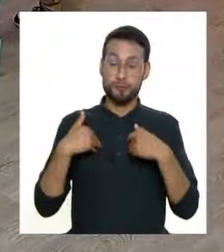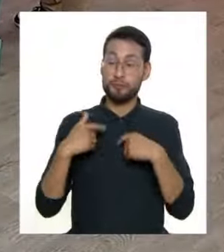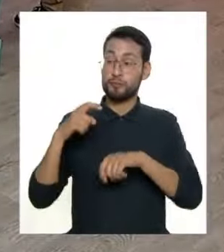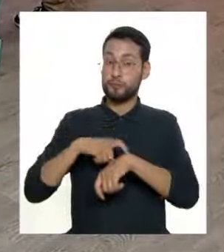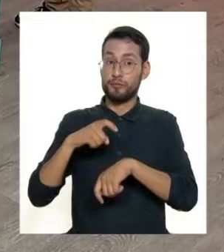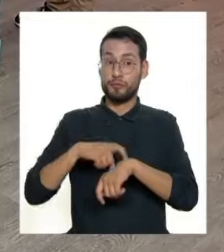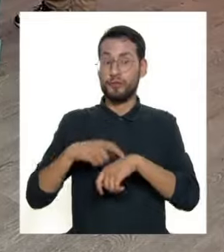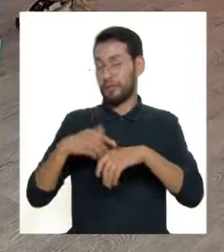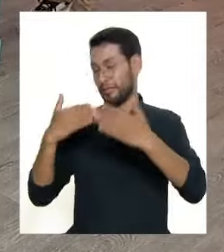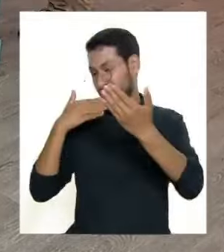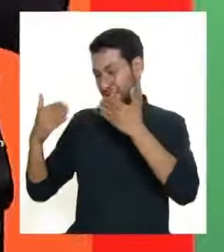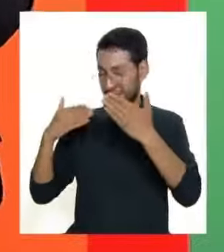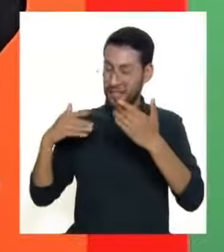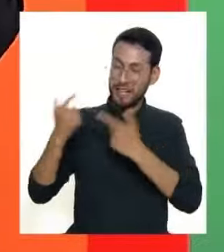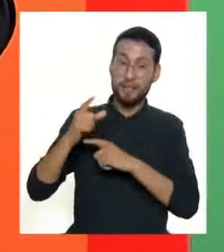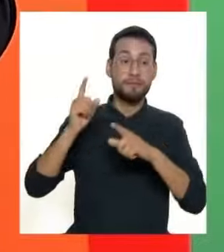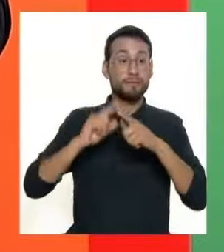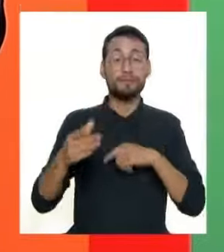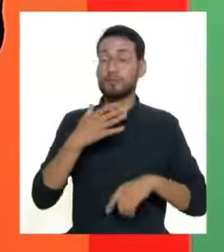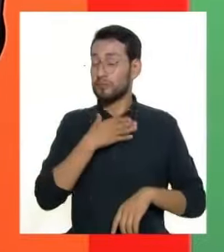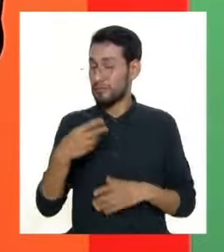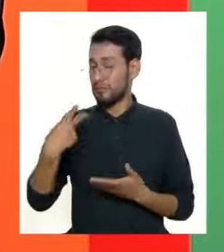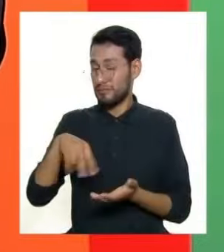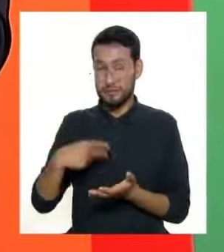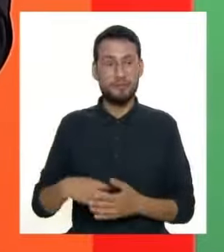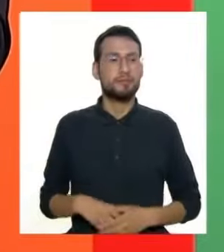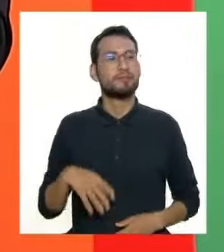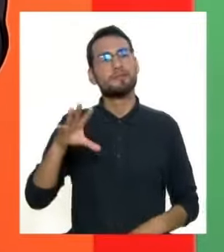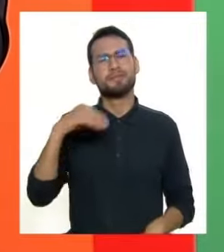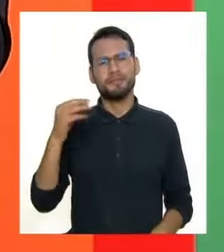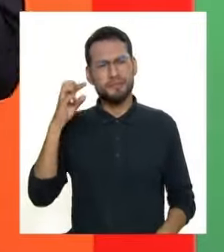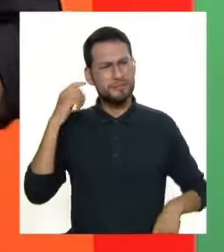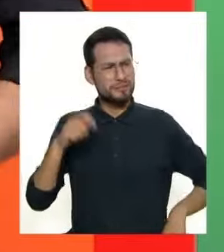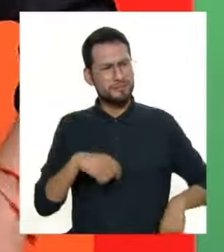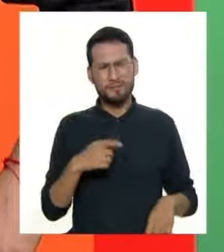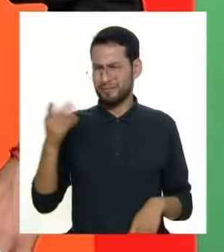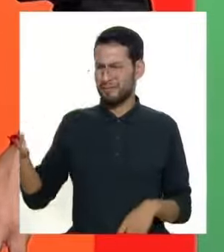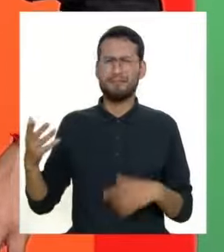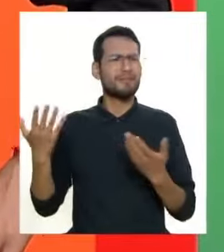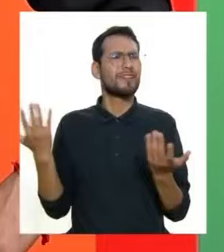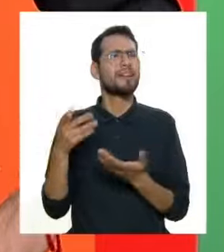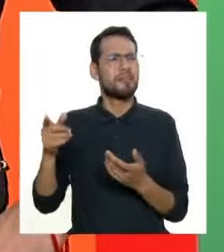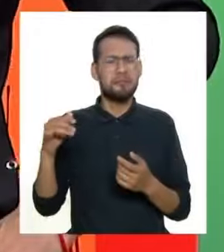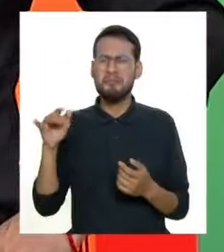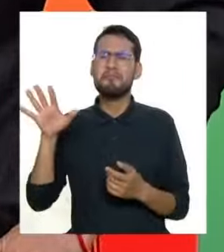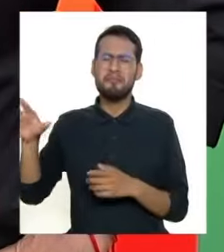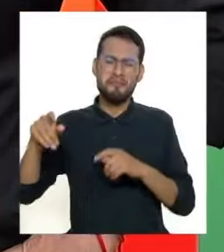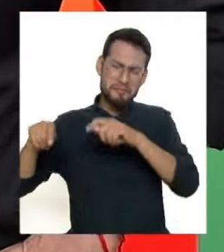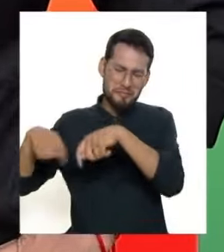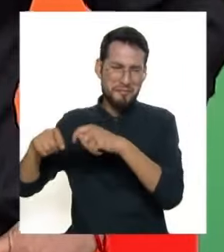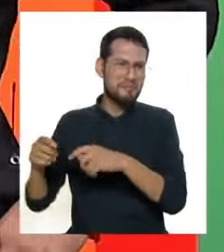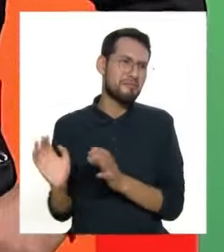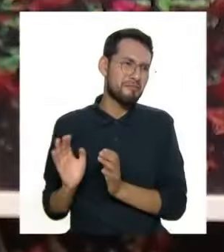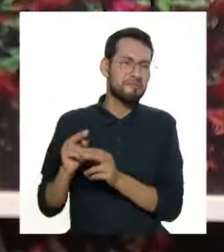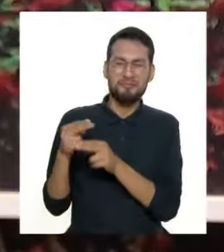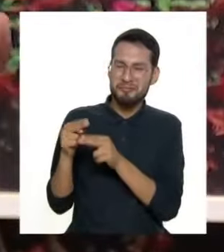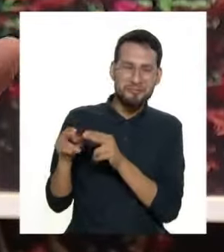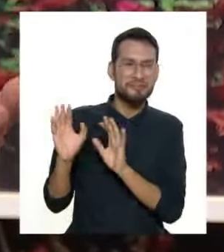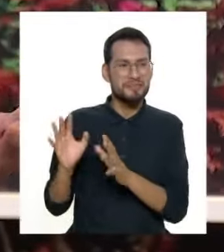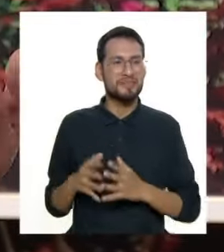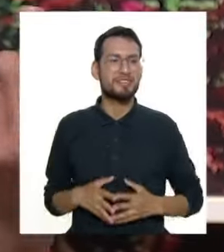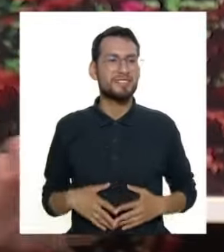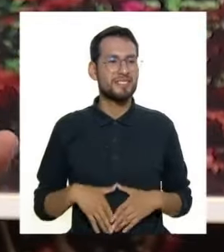momento, conversamos y todo, pero nos gusta mucho bailar, porque Piso no solamente es chef, eso es en sí, sus... baila. Ah, eso es su